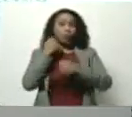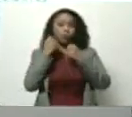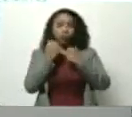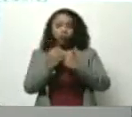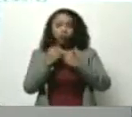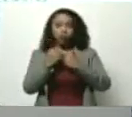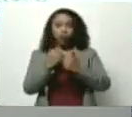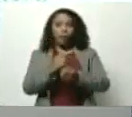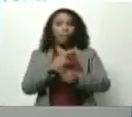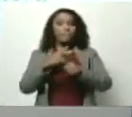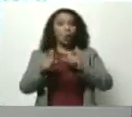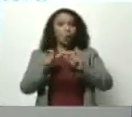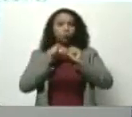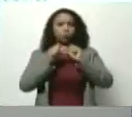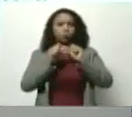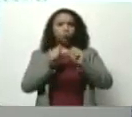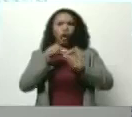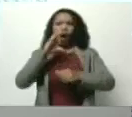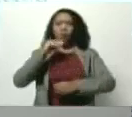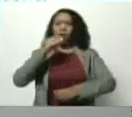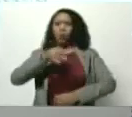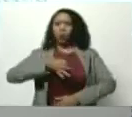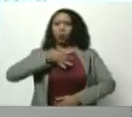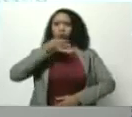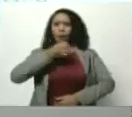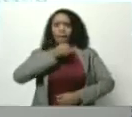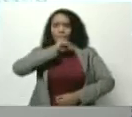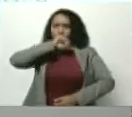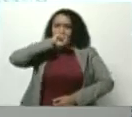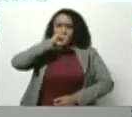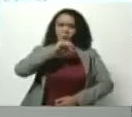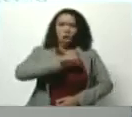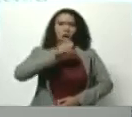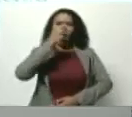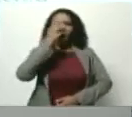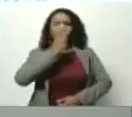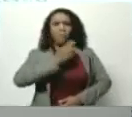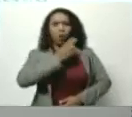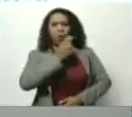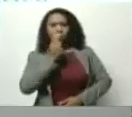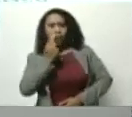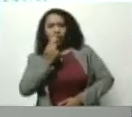pero seguía hablando con pasión con compromiso